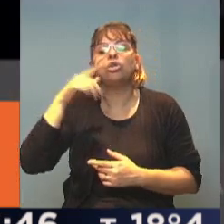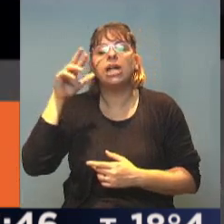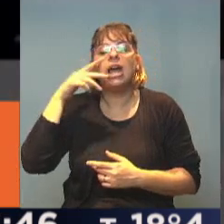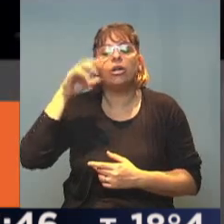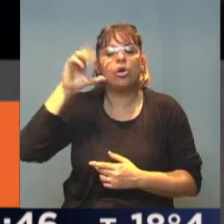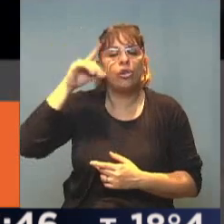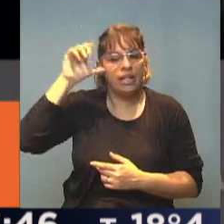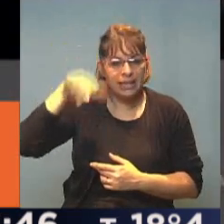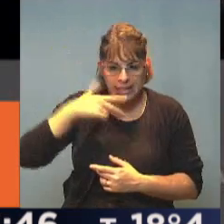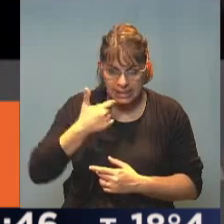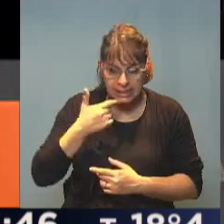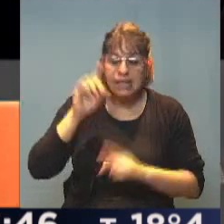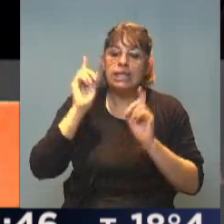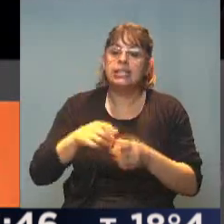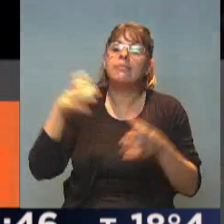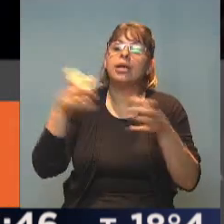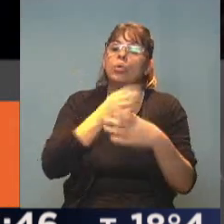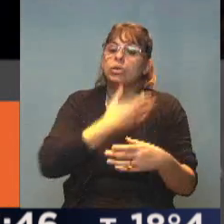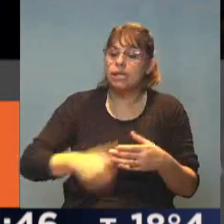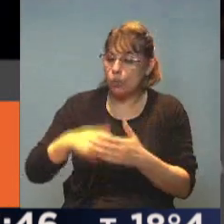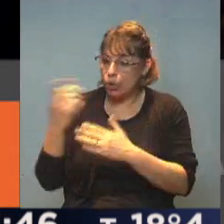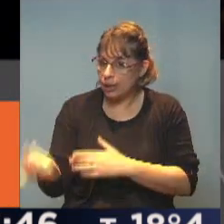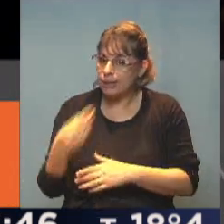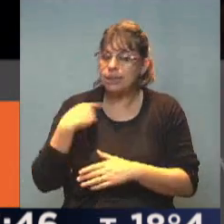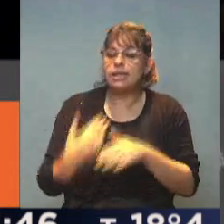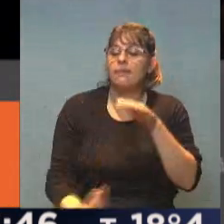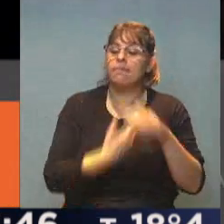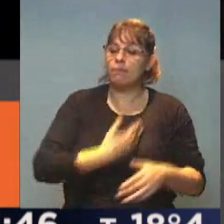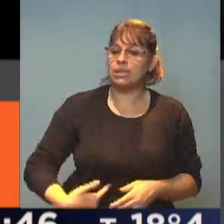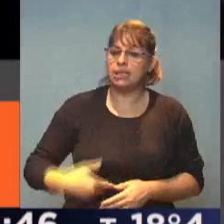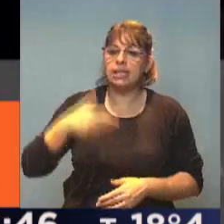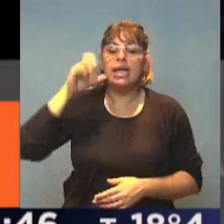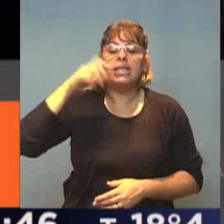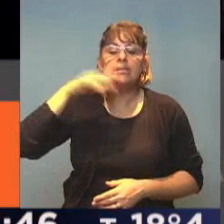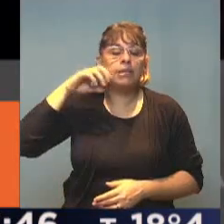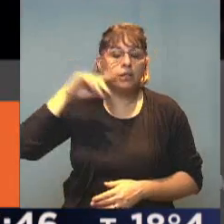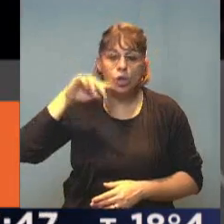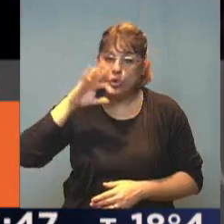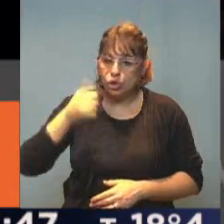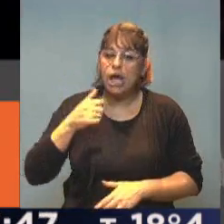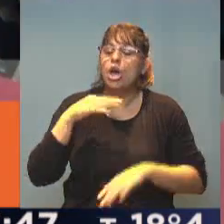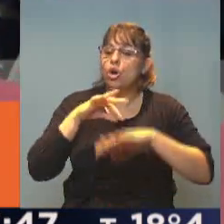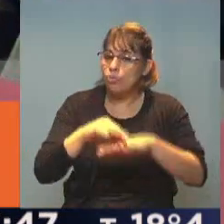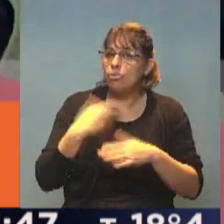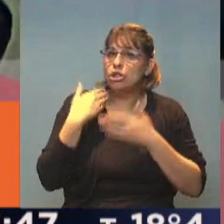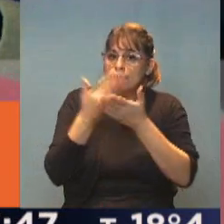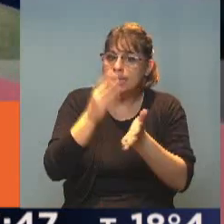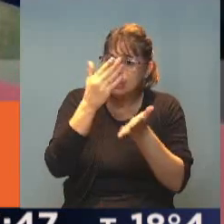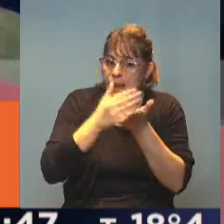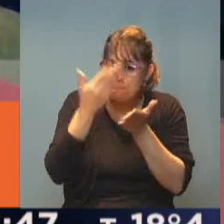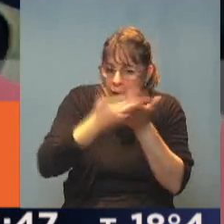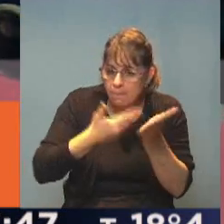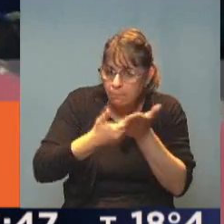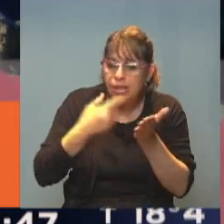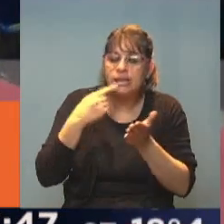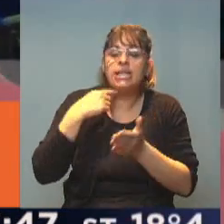en tanto el justicialismo bonaerense presidido por fernando espinoza se comprometió a presentar la documentación que habilita la lista